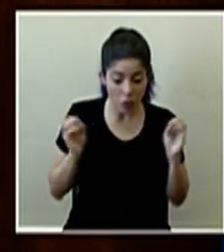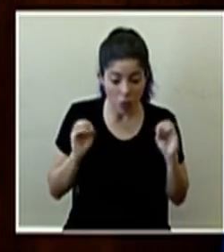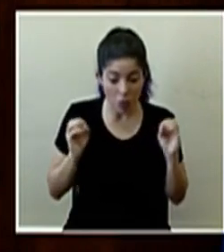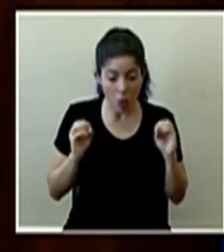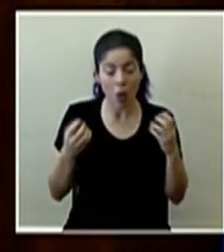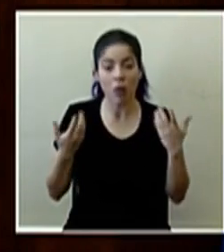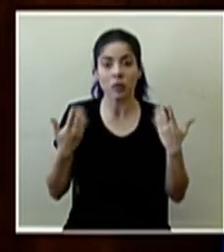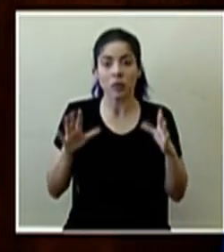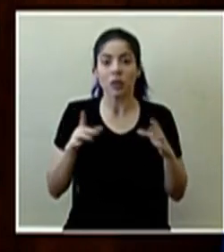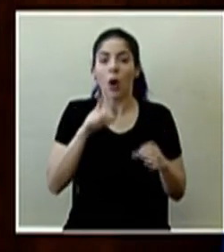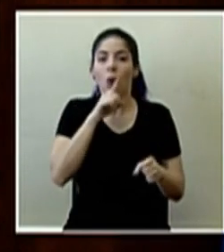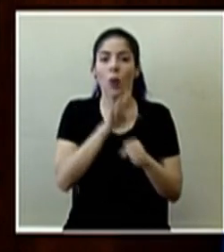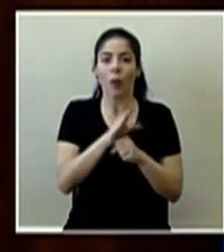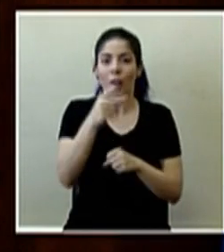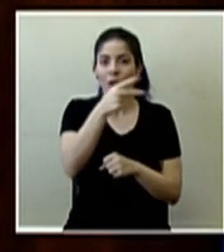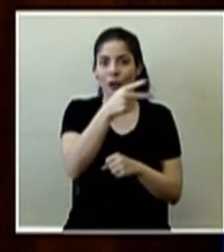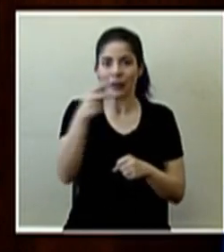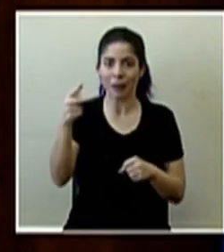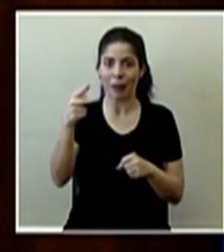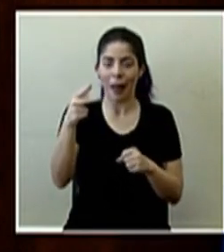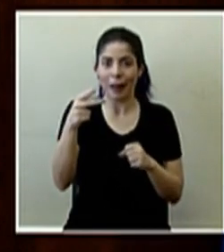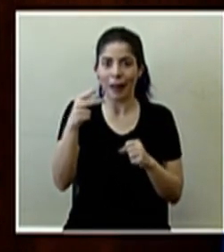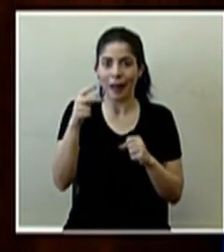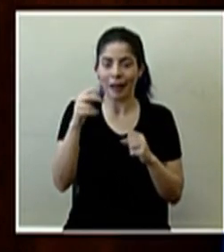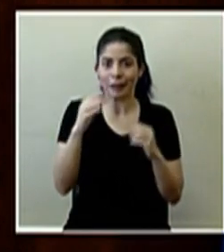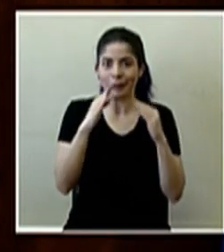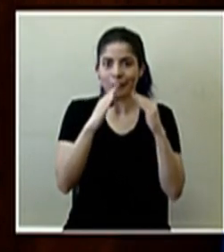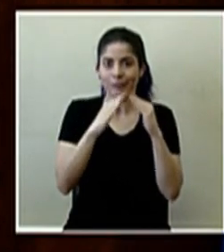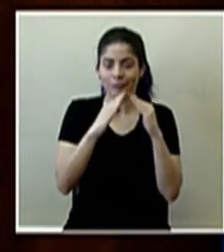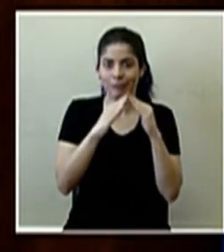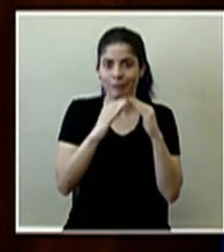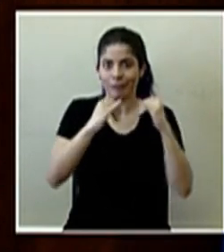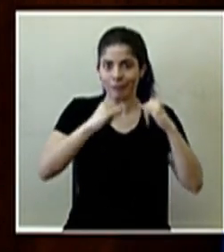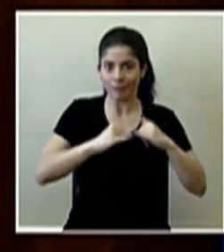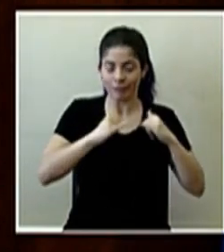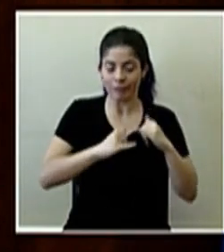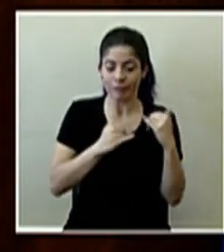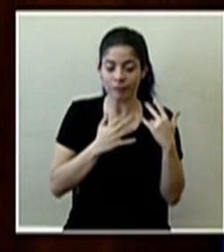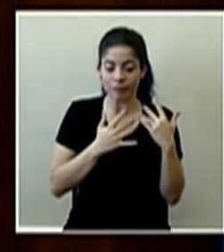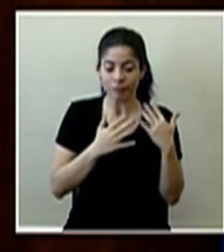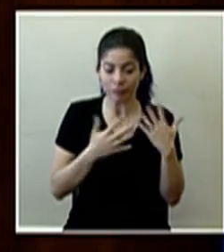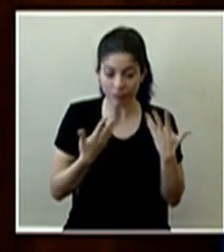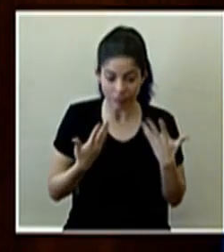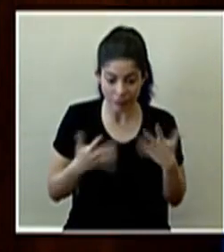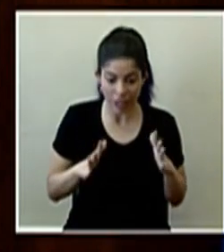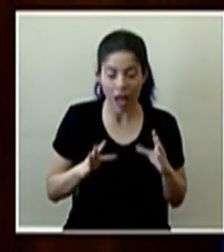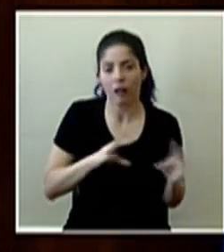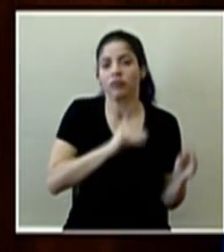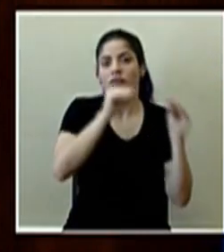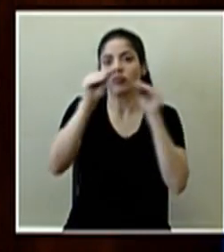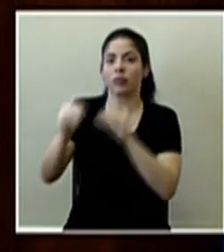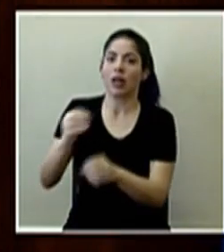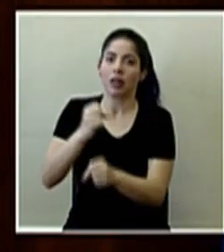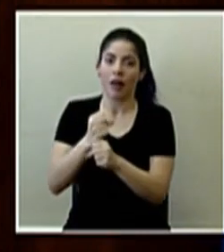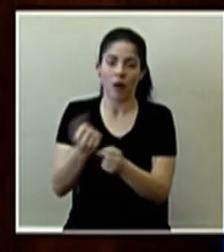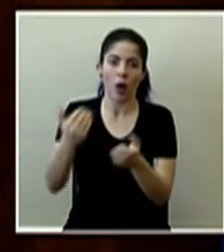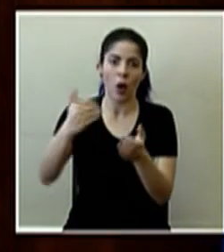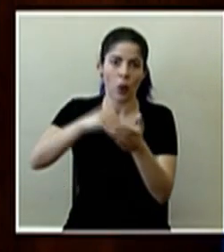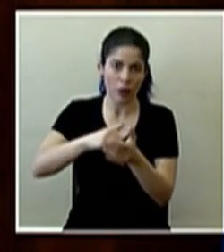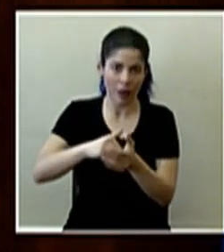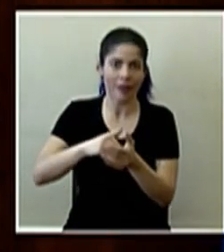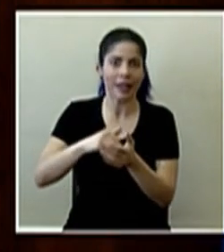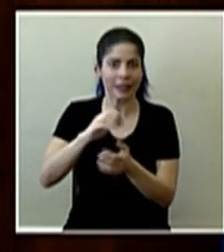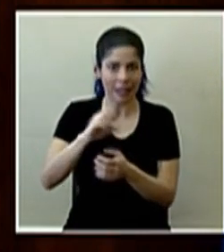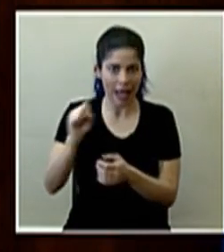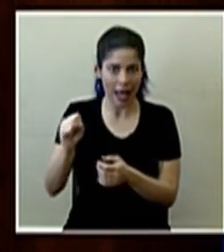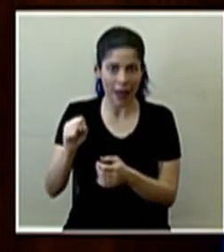ya cumplieron sus 2 semanas de aislamiento y se han reincorporado a trabajar en la caja.